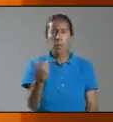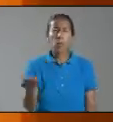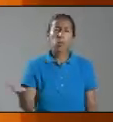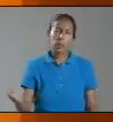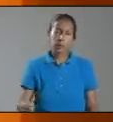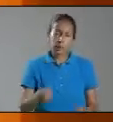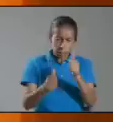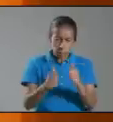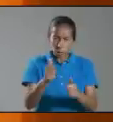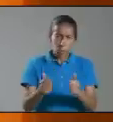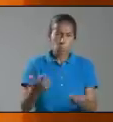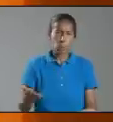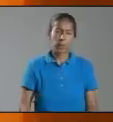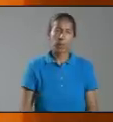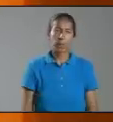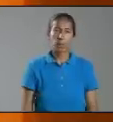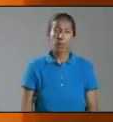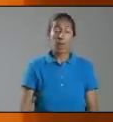Haz esa parte, le dijo el evangelista.